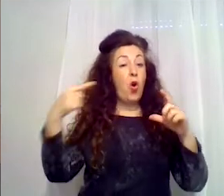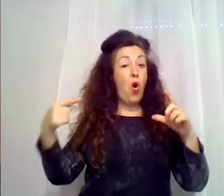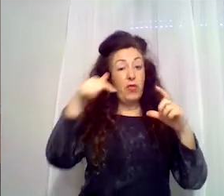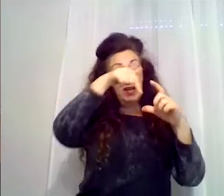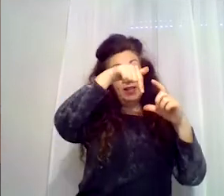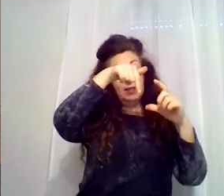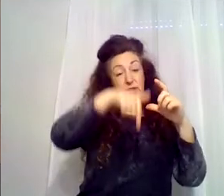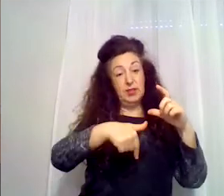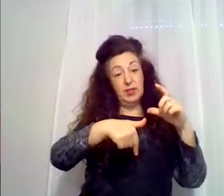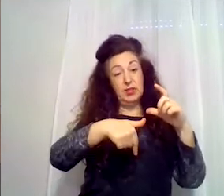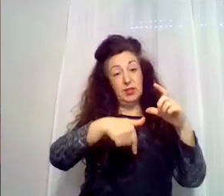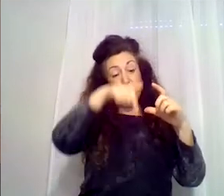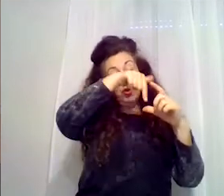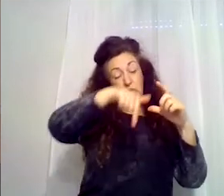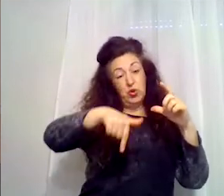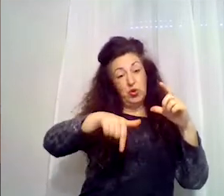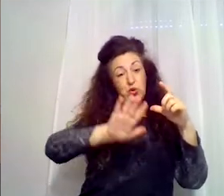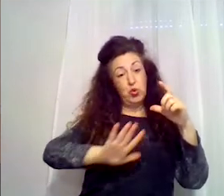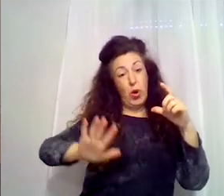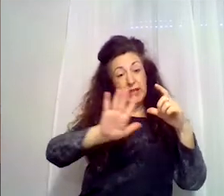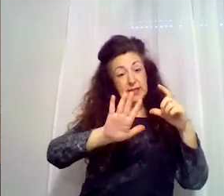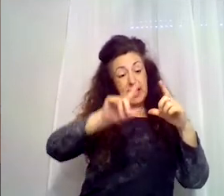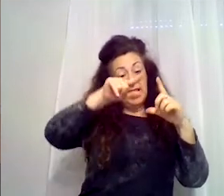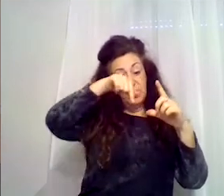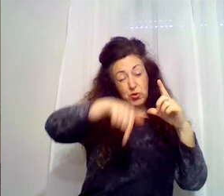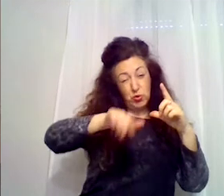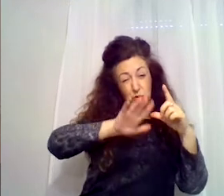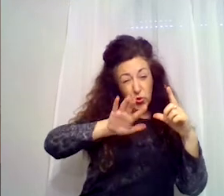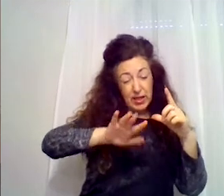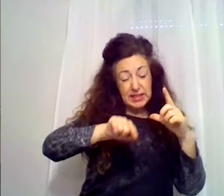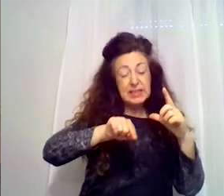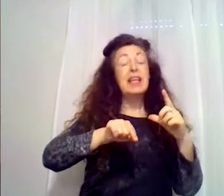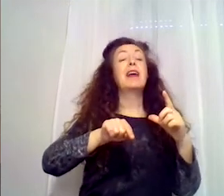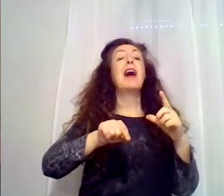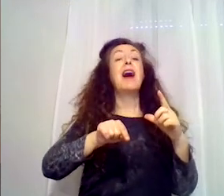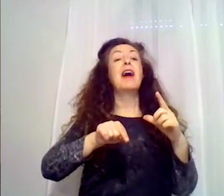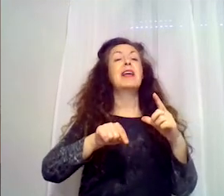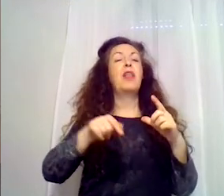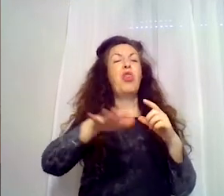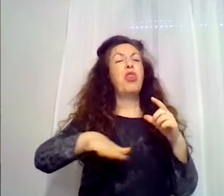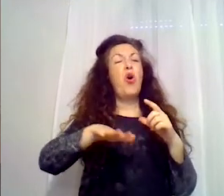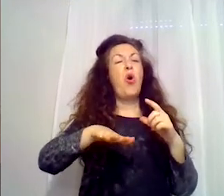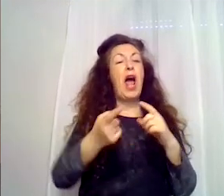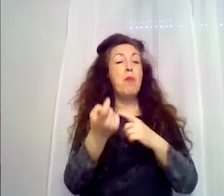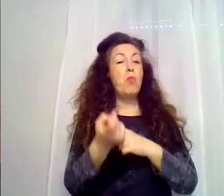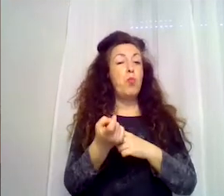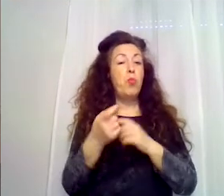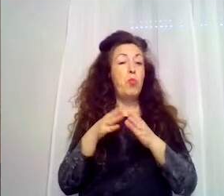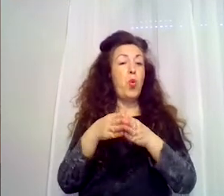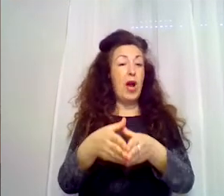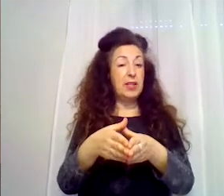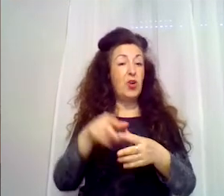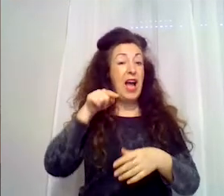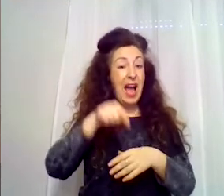que vamos a saltar quizá al meollo, ¿no?, de esta tarde, que es esa muerte en Deptford. Deptford, como decía, pues